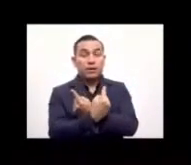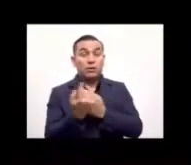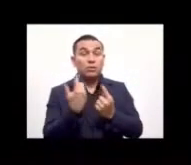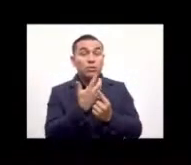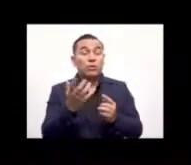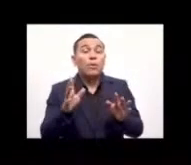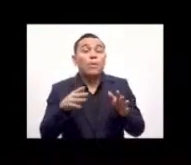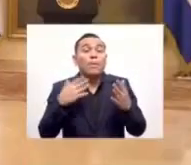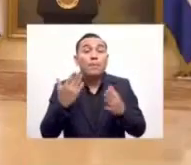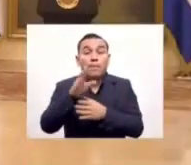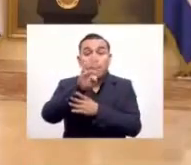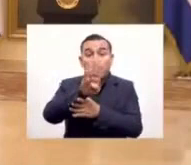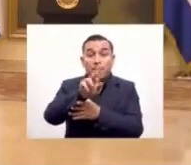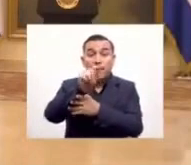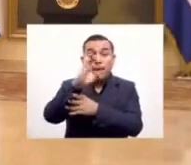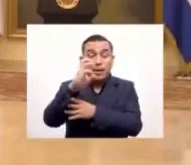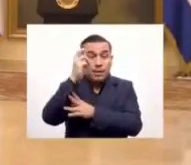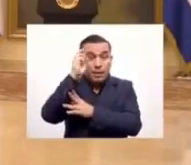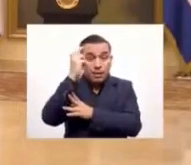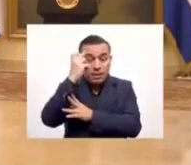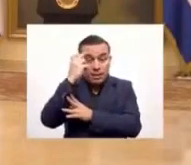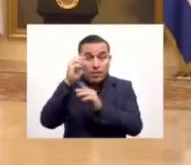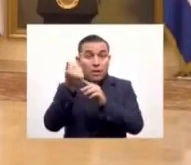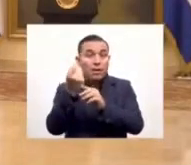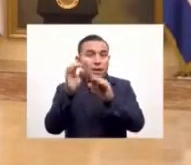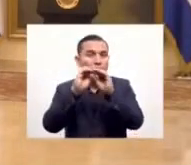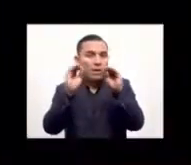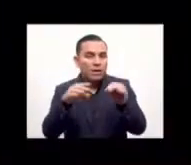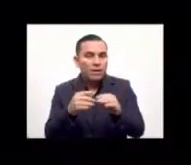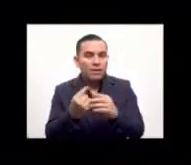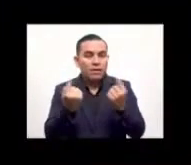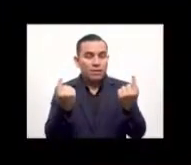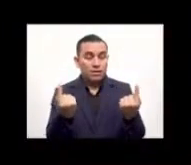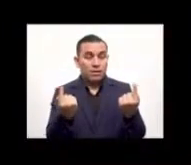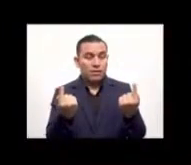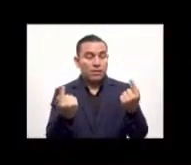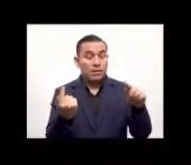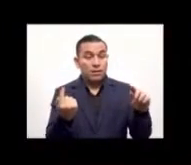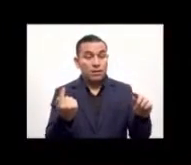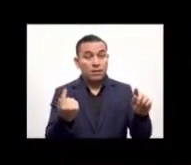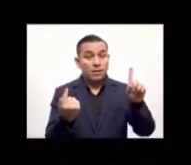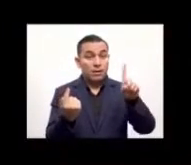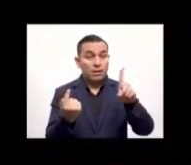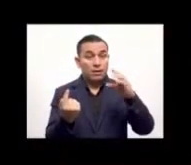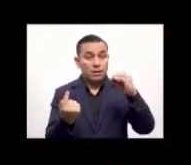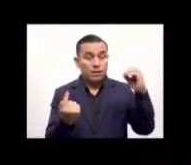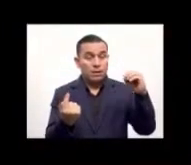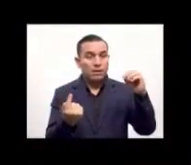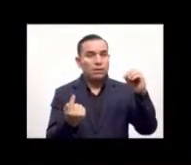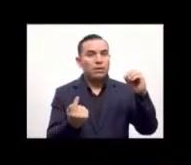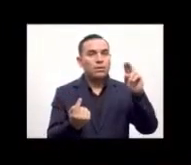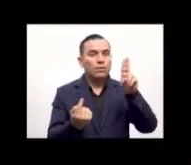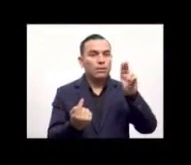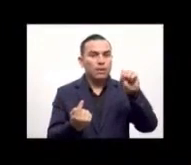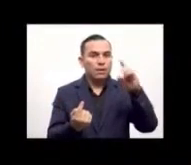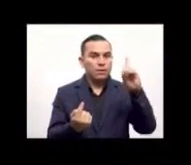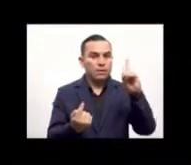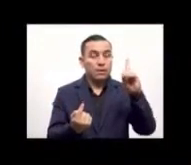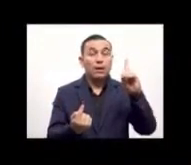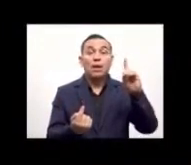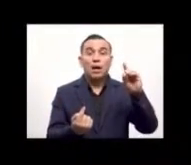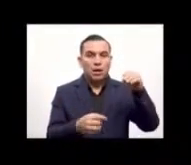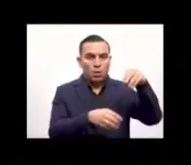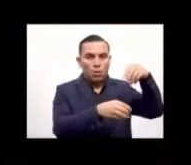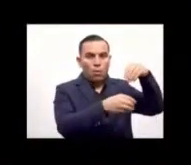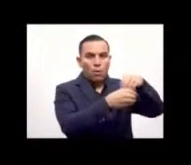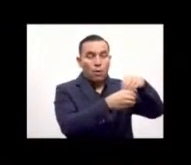es, el capital social. ¿Cómo se le llama democracia? No sé, ahora sí se me fue el término, pero uno